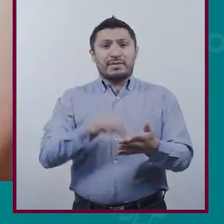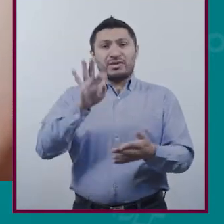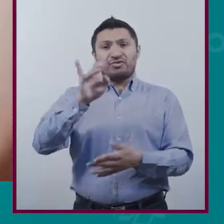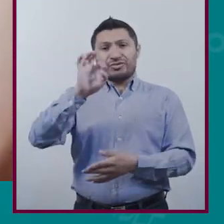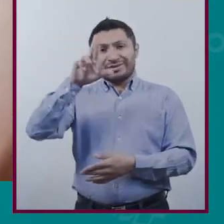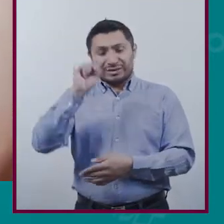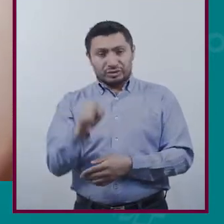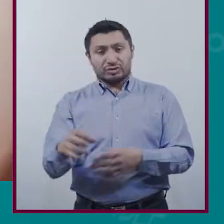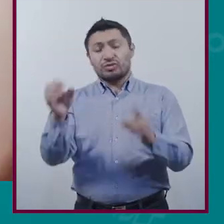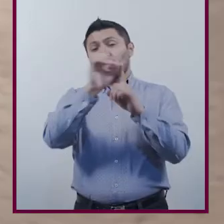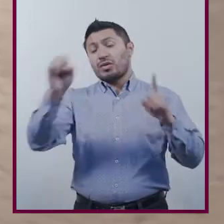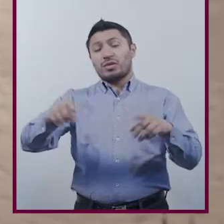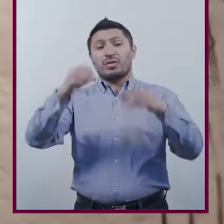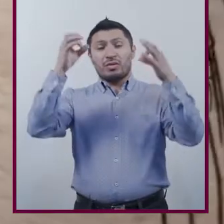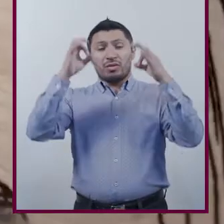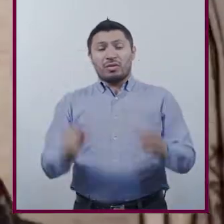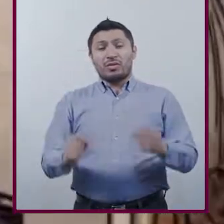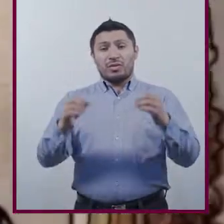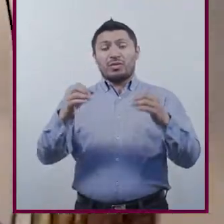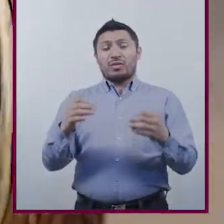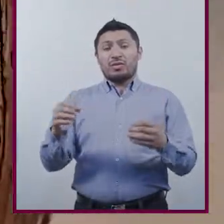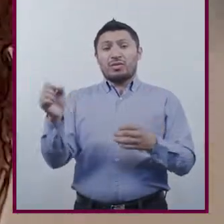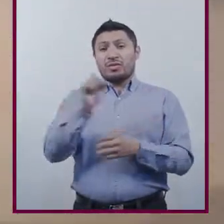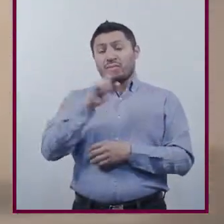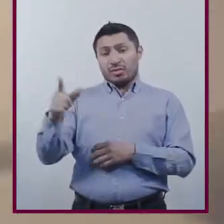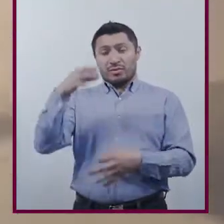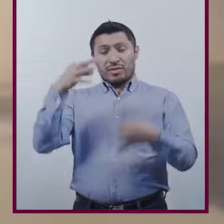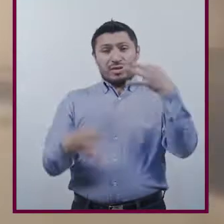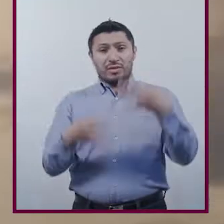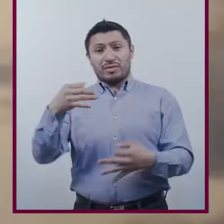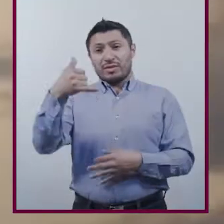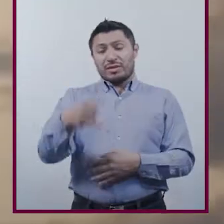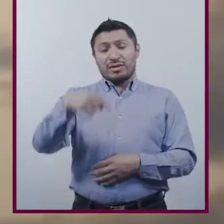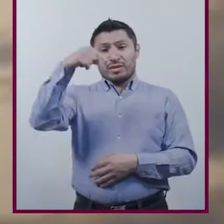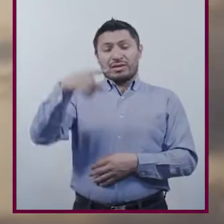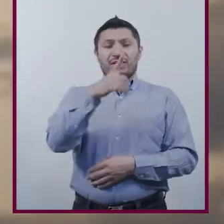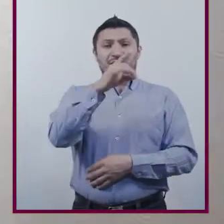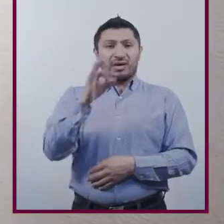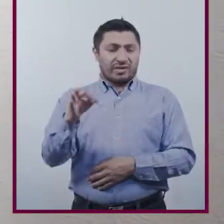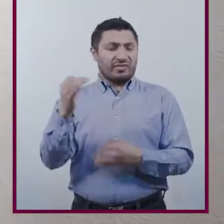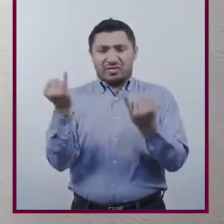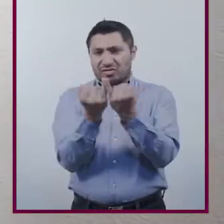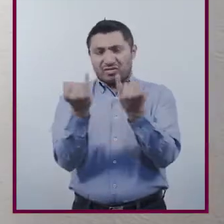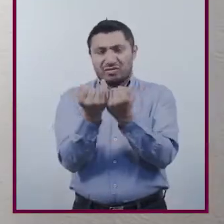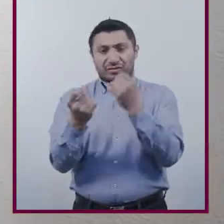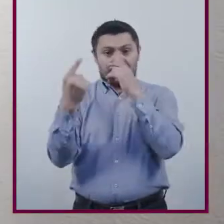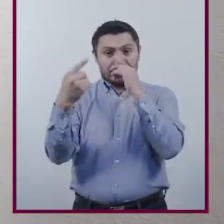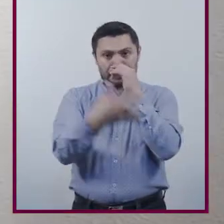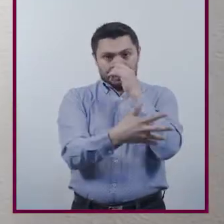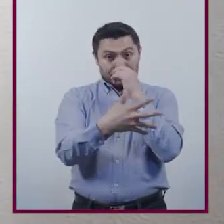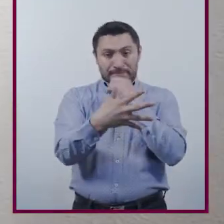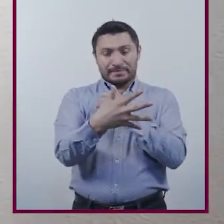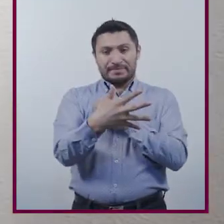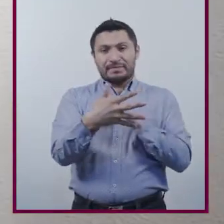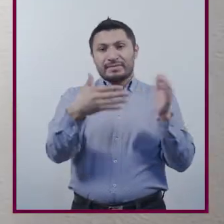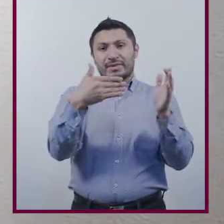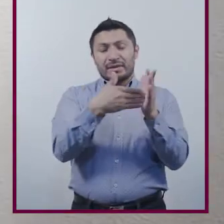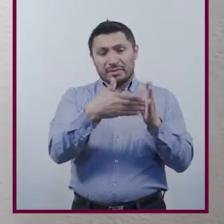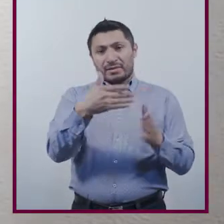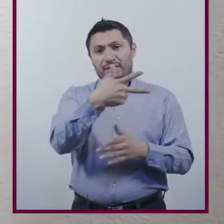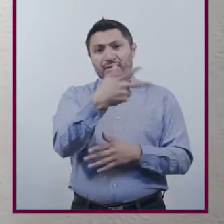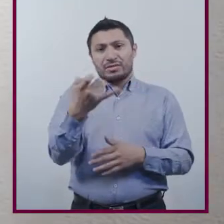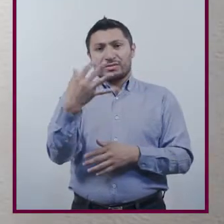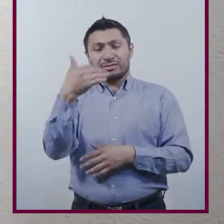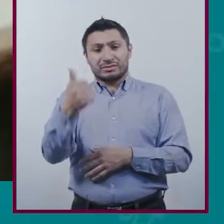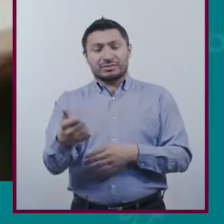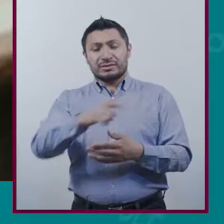de la Suprema Corte y la creación del Tribunal Superior del Distrito Federal. En 1856 se promulgó